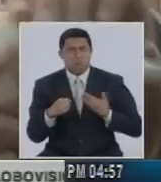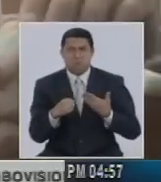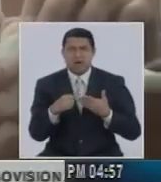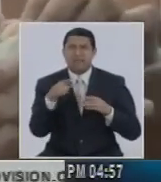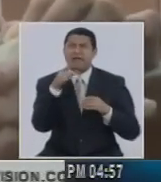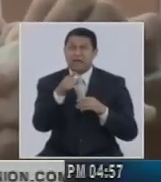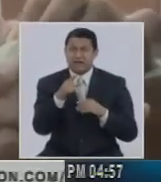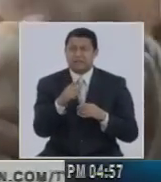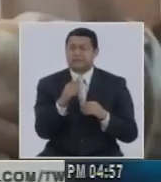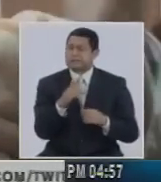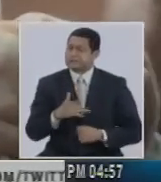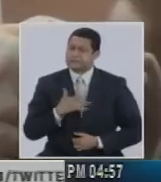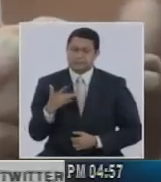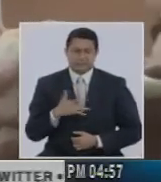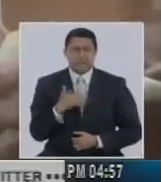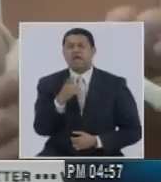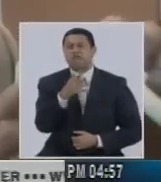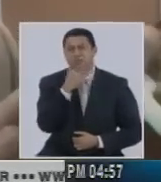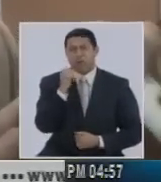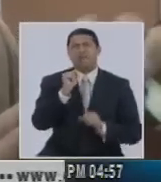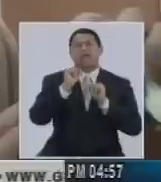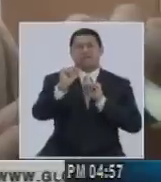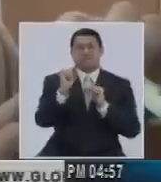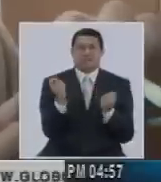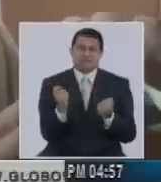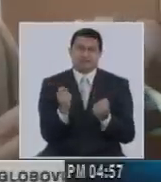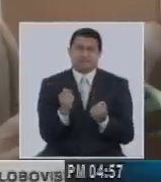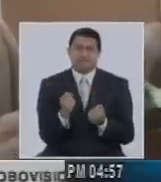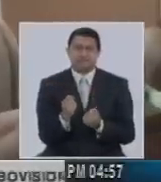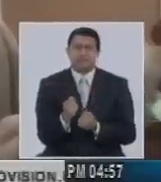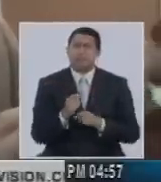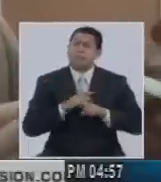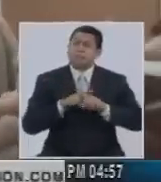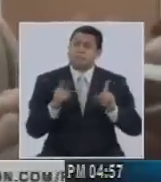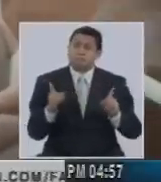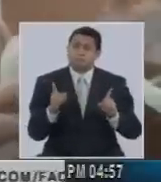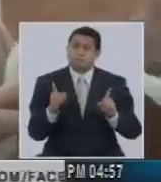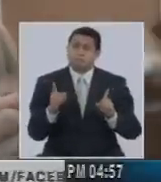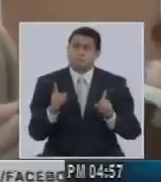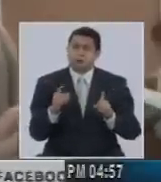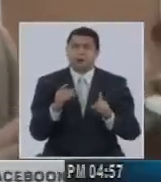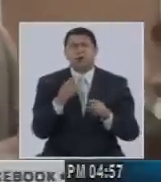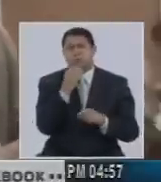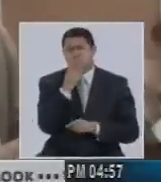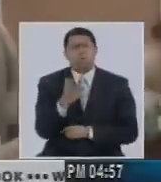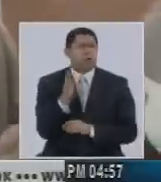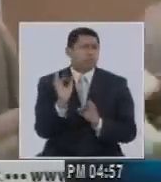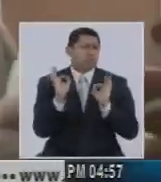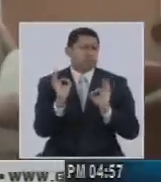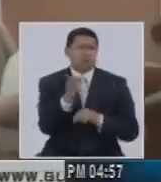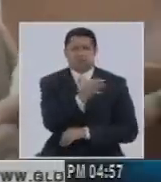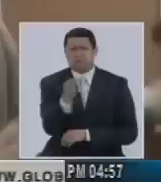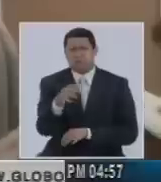Y eso es lo triste, porque esto se puede evitar. Pero no, es algo bien exitoso.